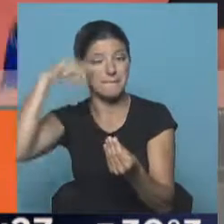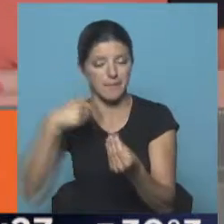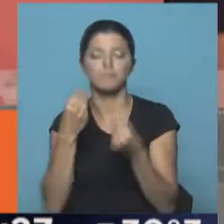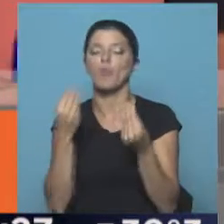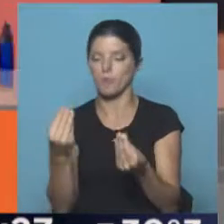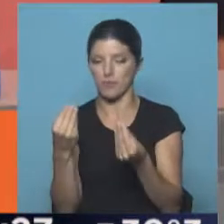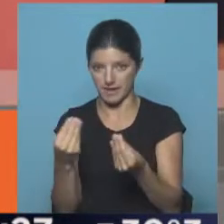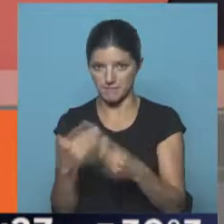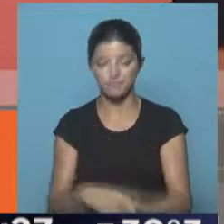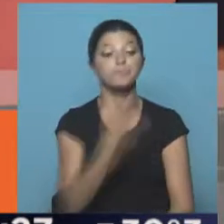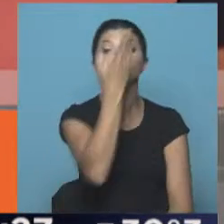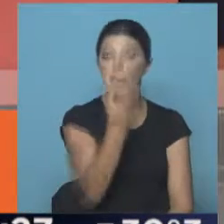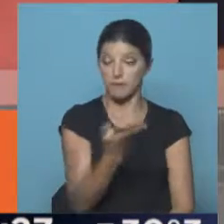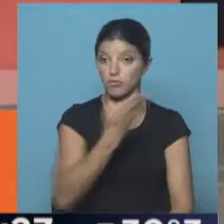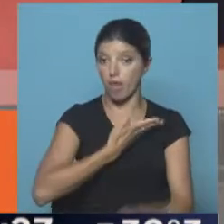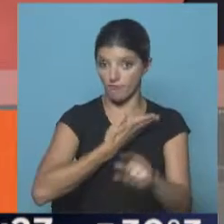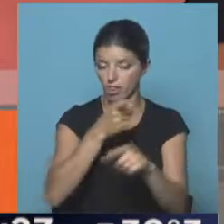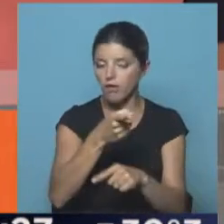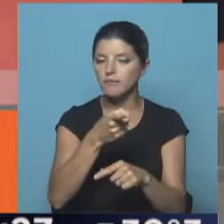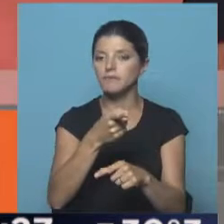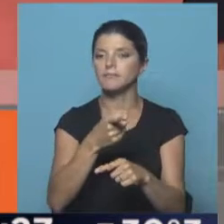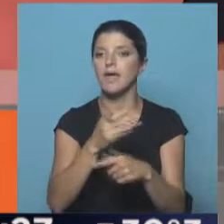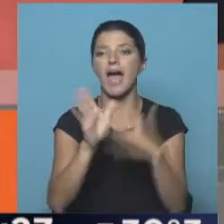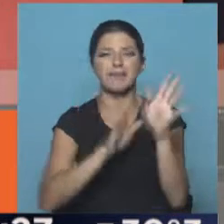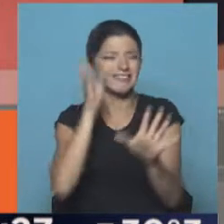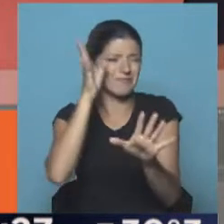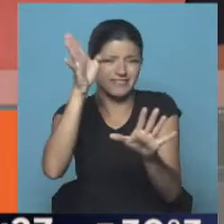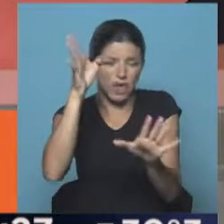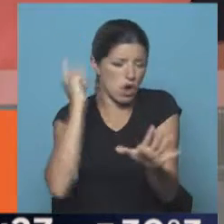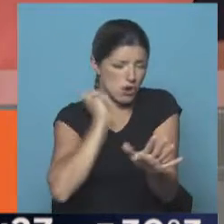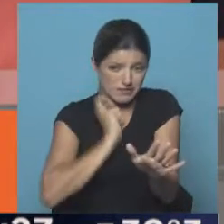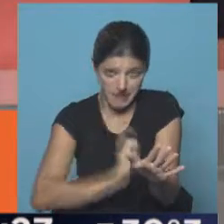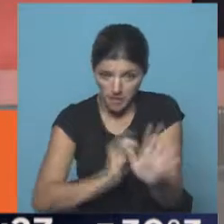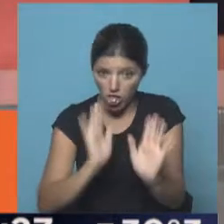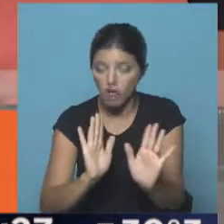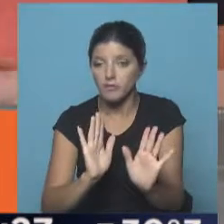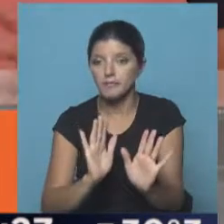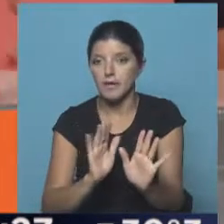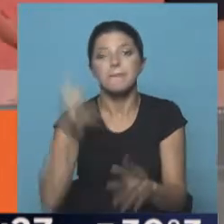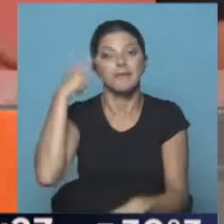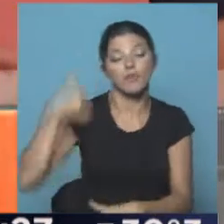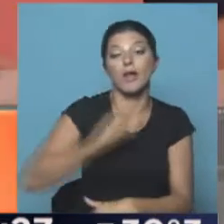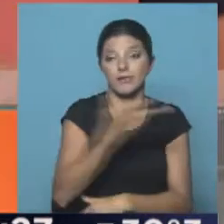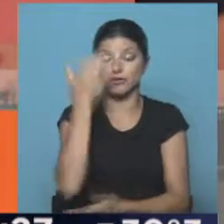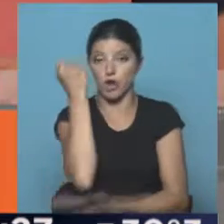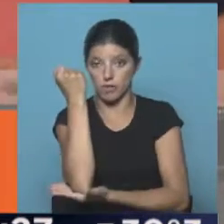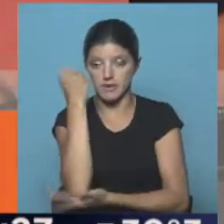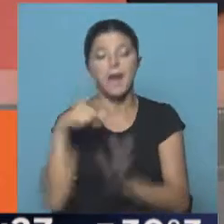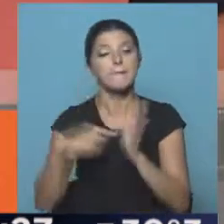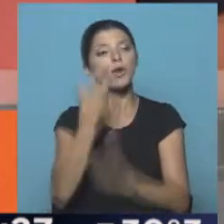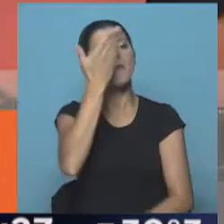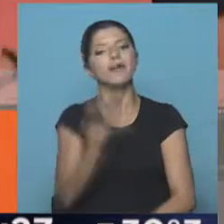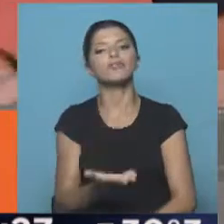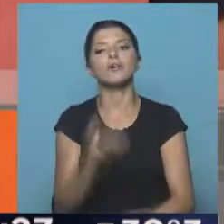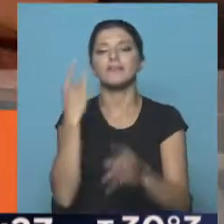bien contiene algunos rasgos de excesivo conservadurismo a niveles sociales y políticos, es un hombre que se ha pronunciado